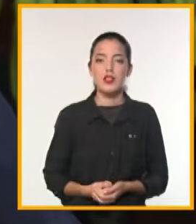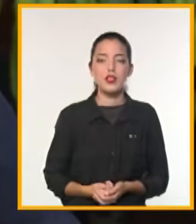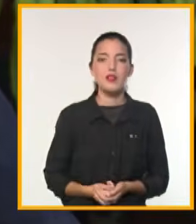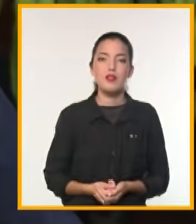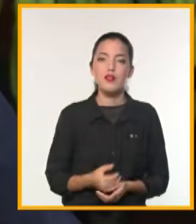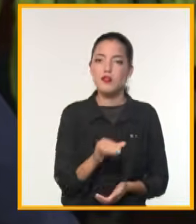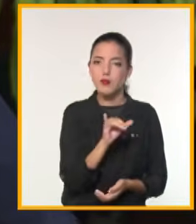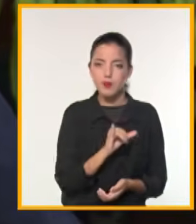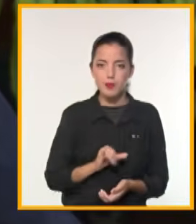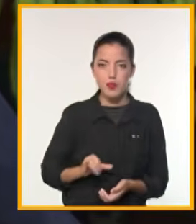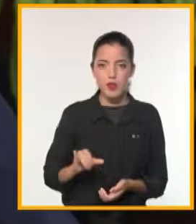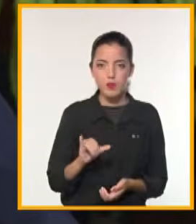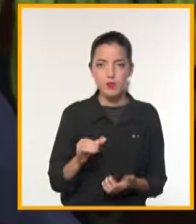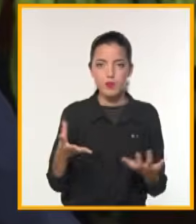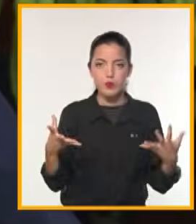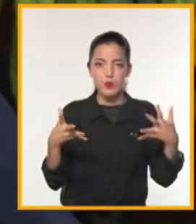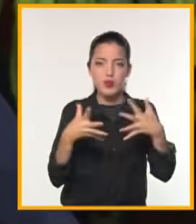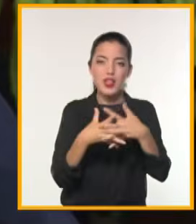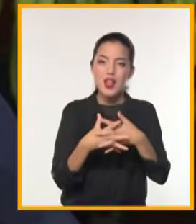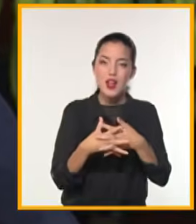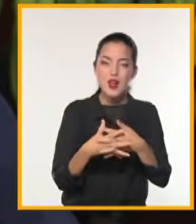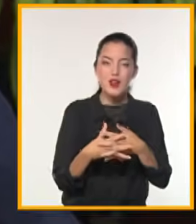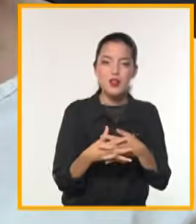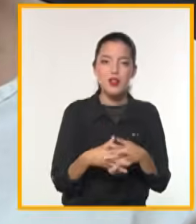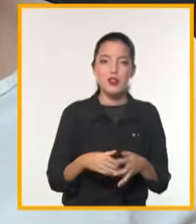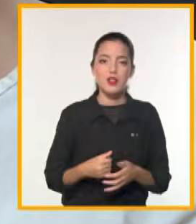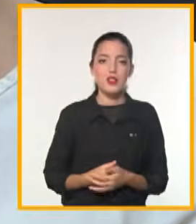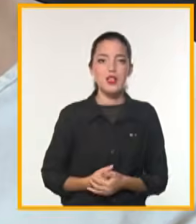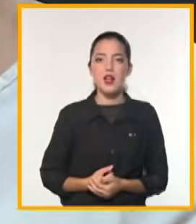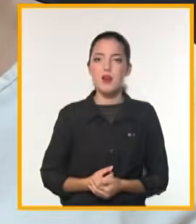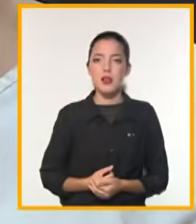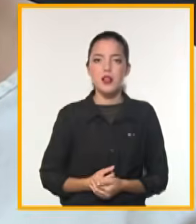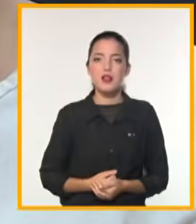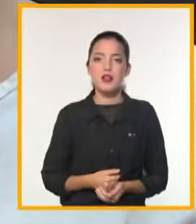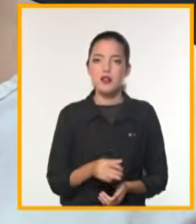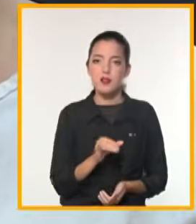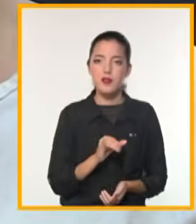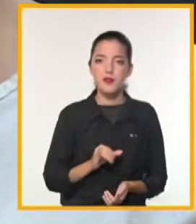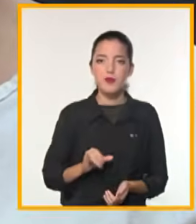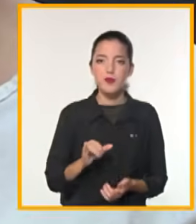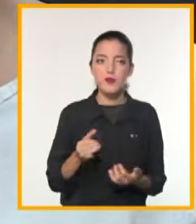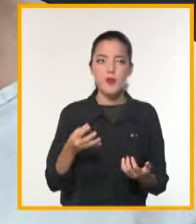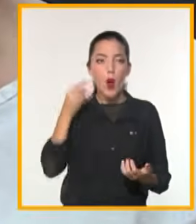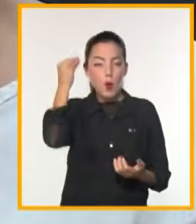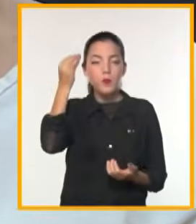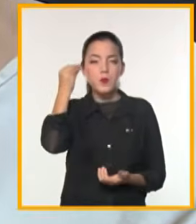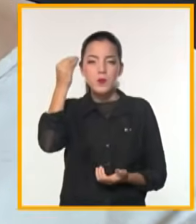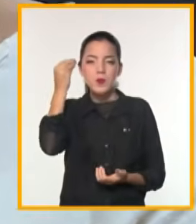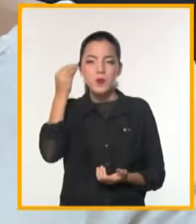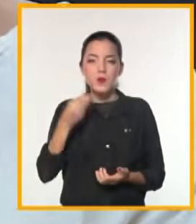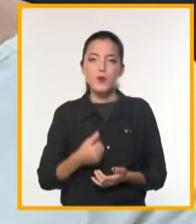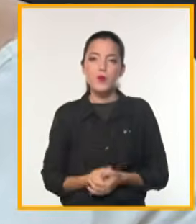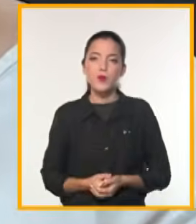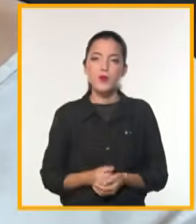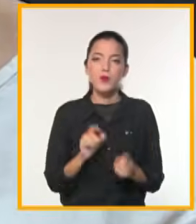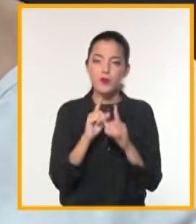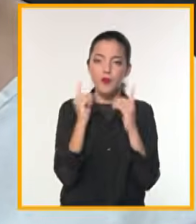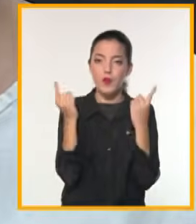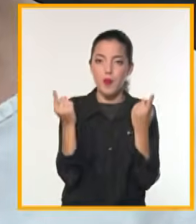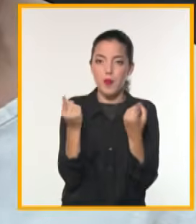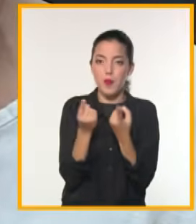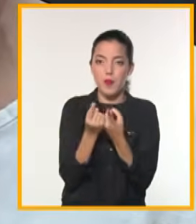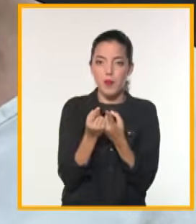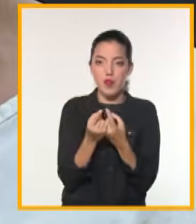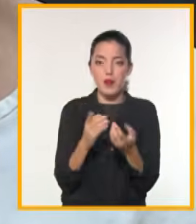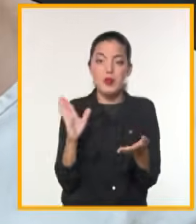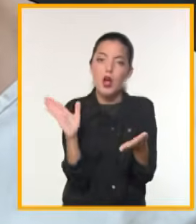se ha ido por esa vertiente. Yo pienso que todo el que lo conoce, el que leyó los libros, el